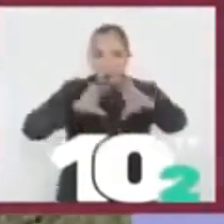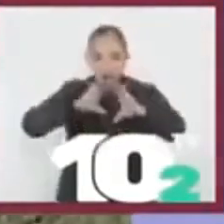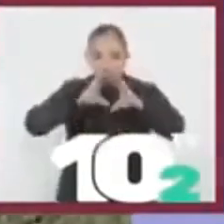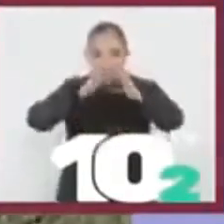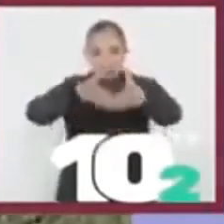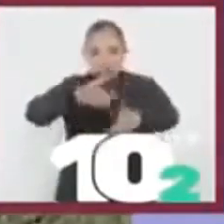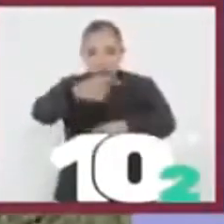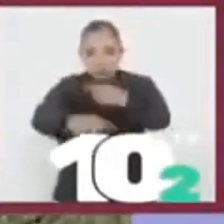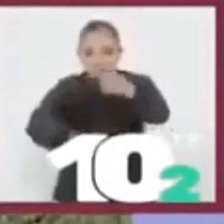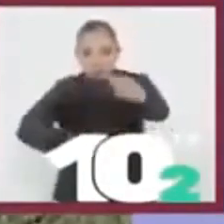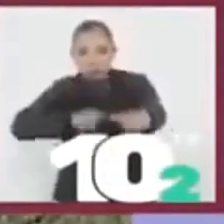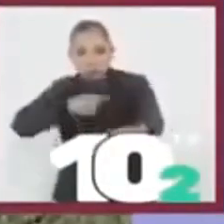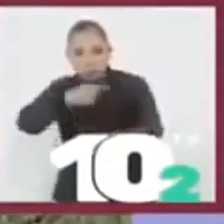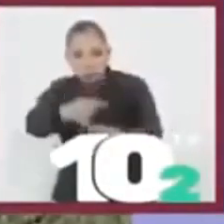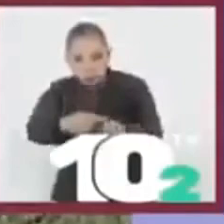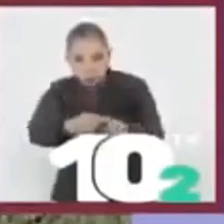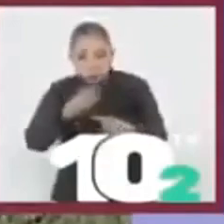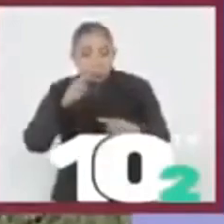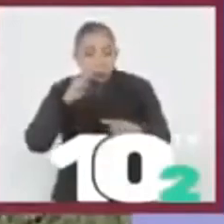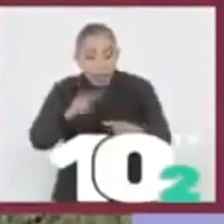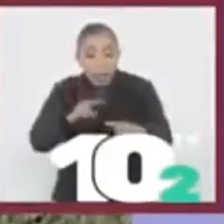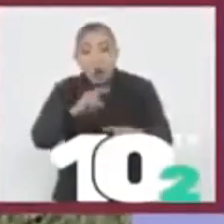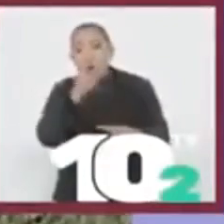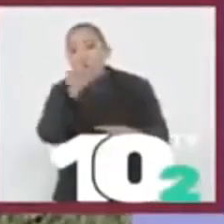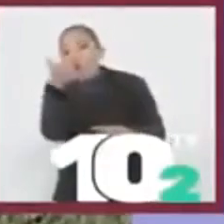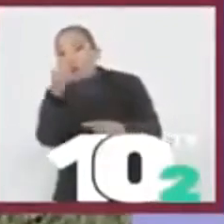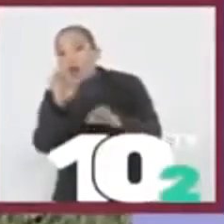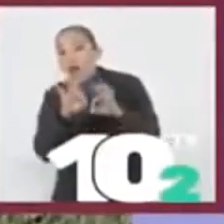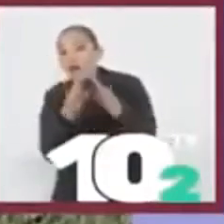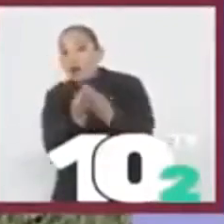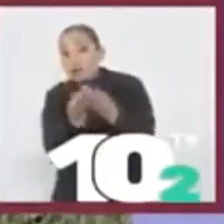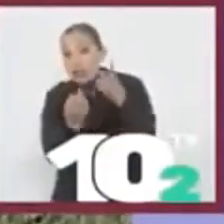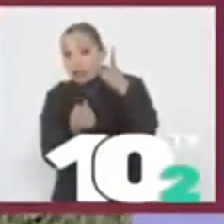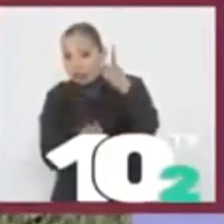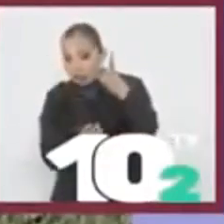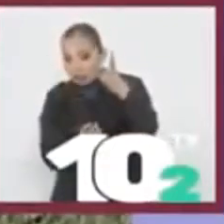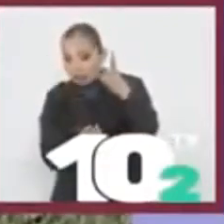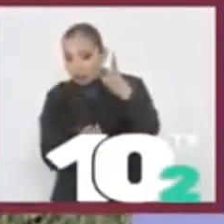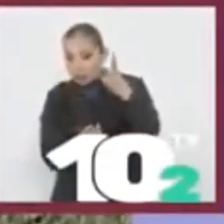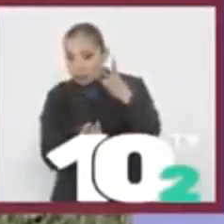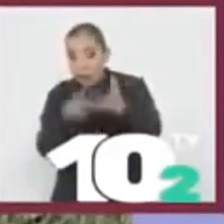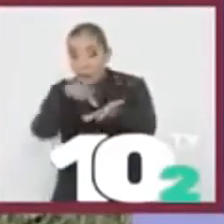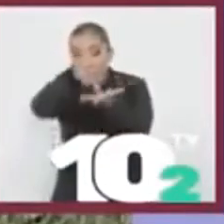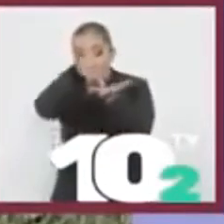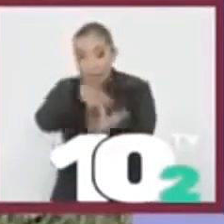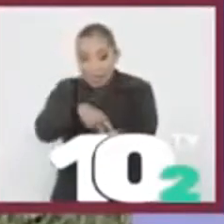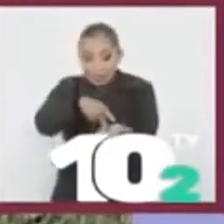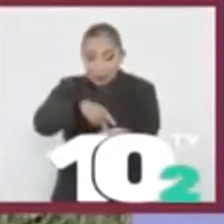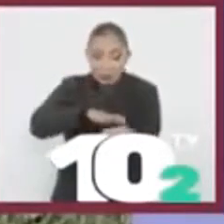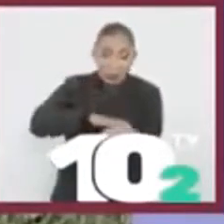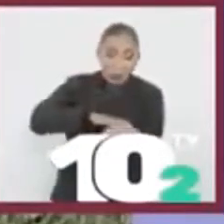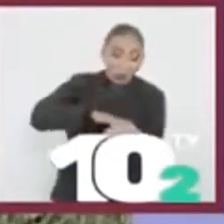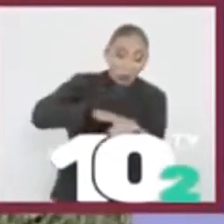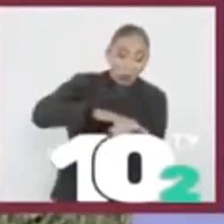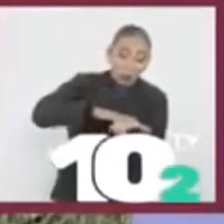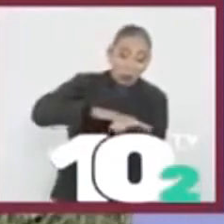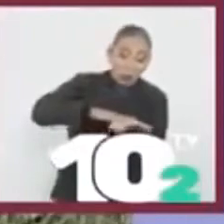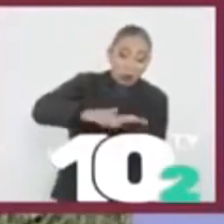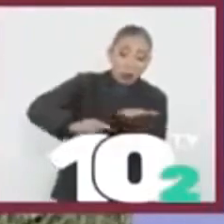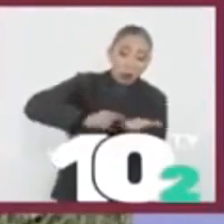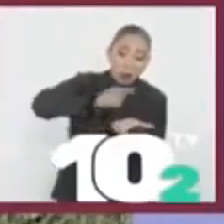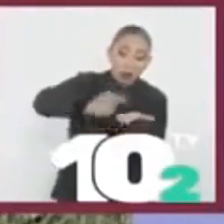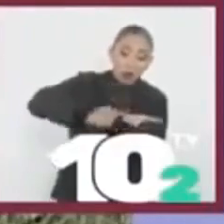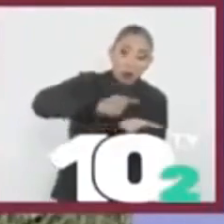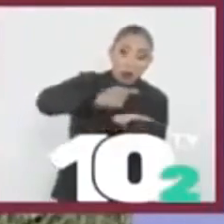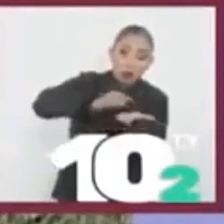rueda por el suelo, después de ser pateada, experimenta 2 fuerzas equilibradas, el peso de la pelota y la fuerza que